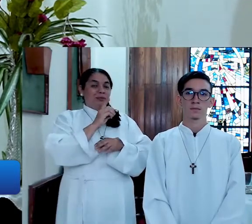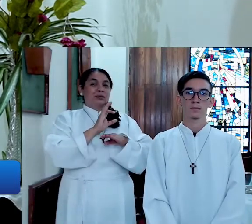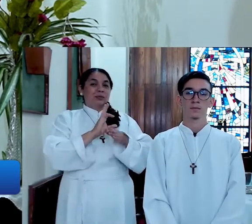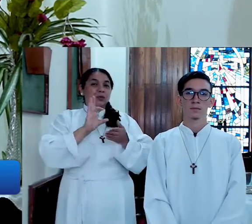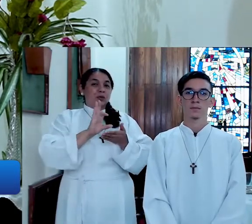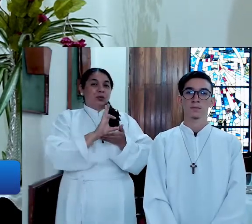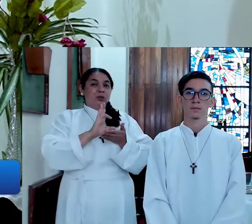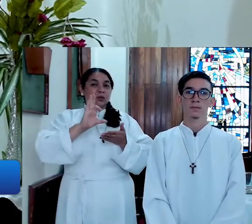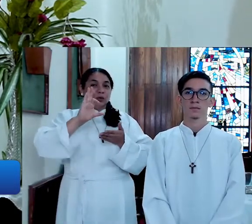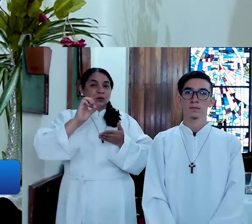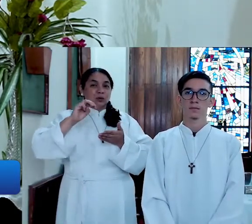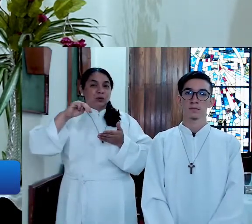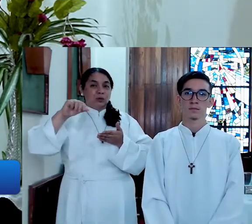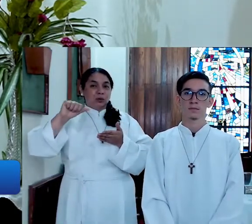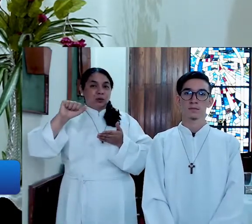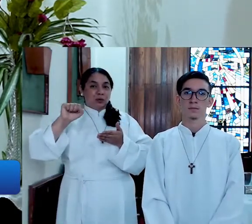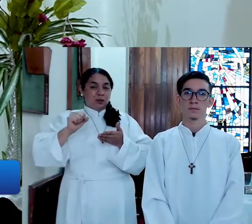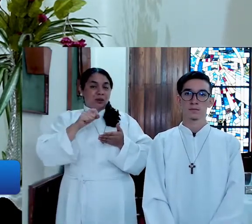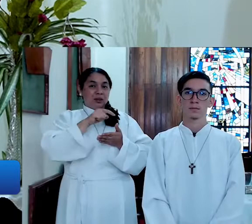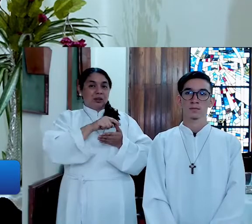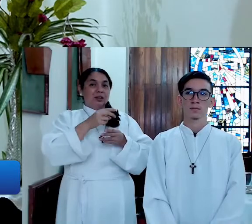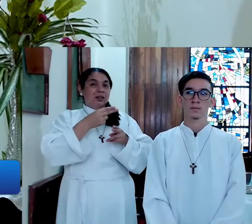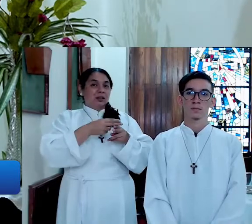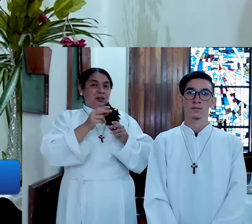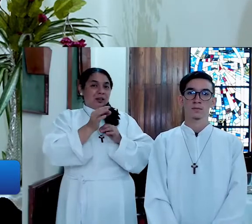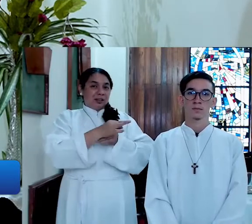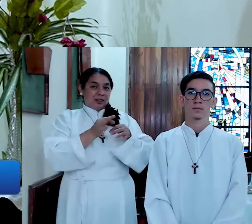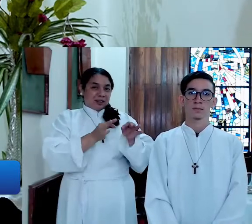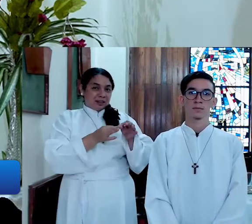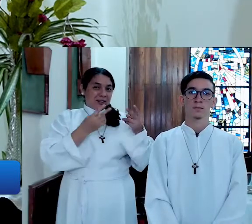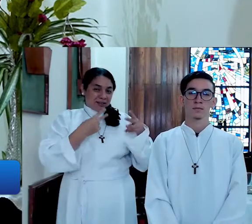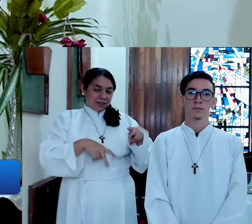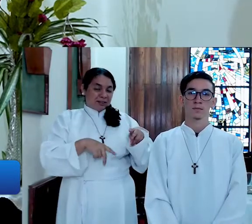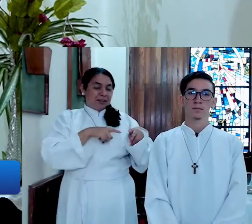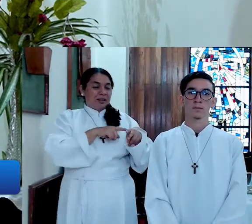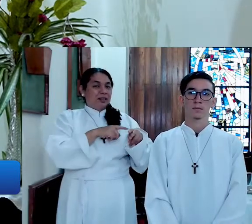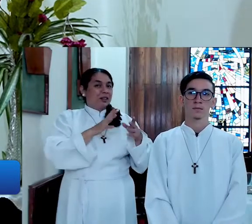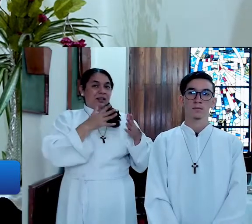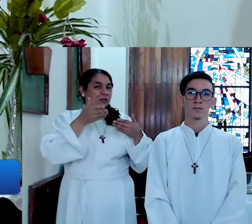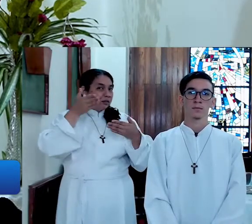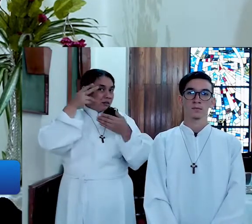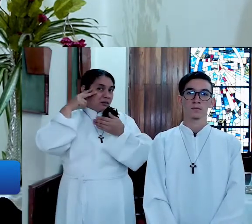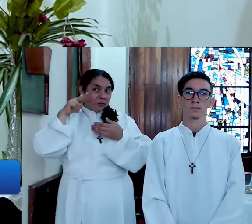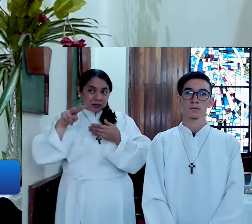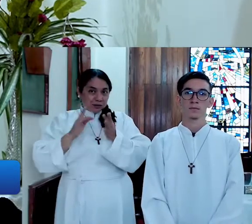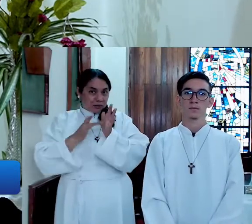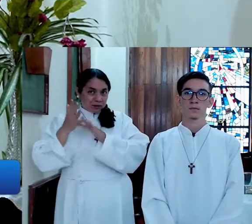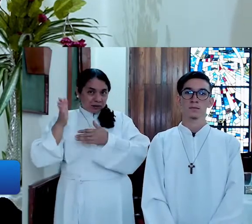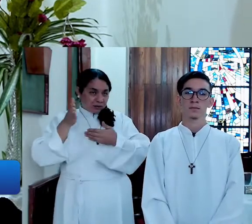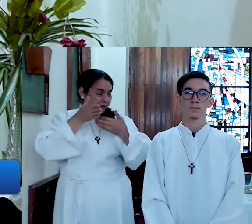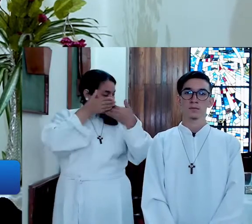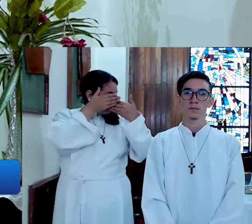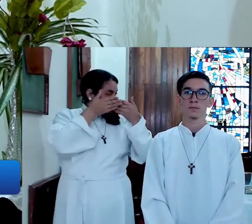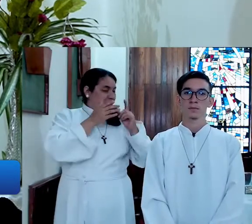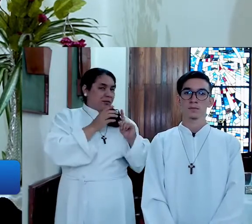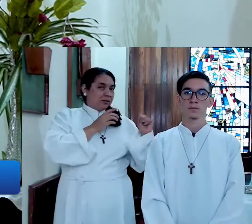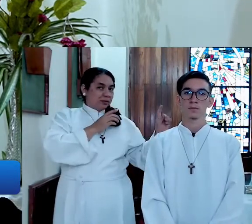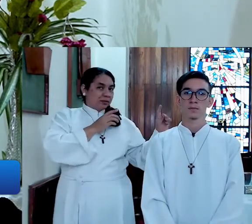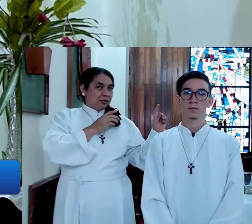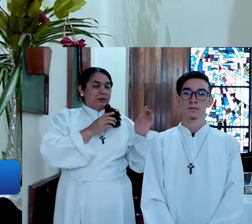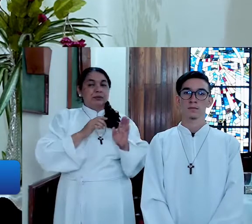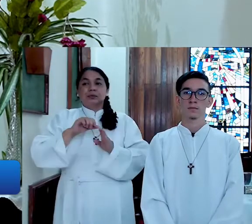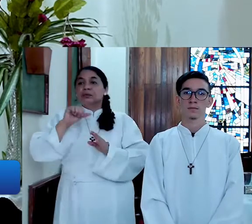quien llamaban el gemelo, no estaba con ellos cuando vino Jesús. Y los otros discípulos le